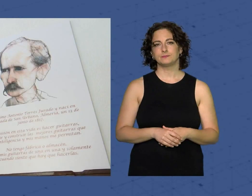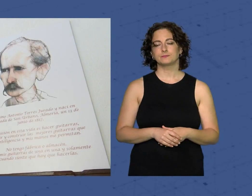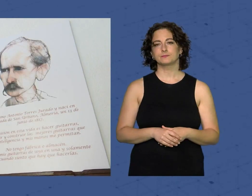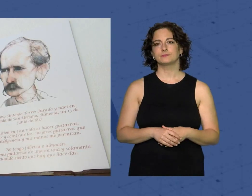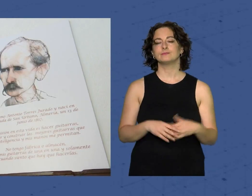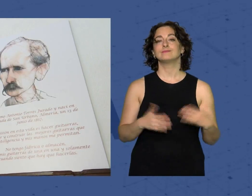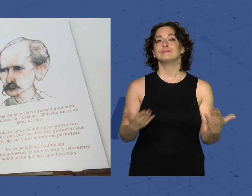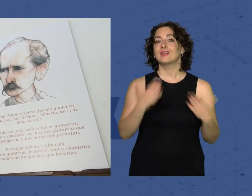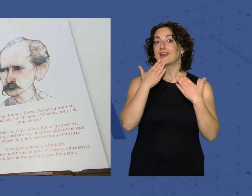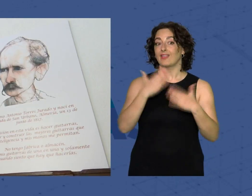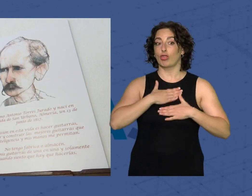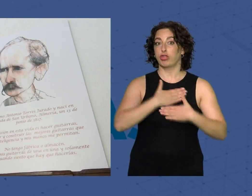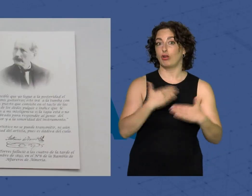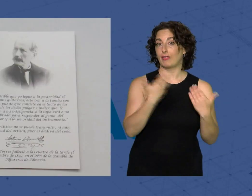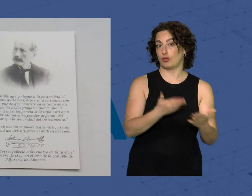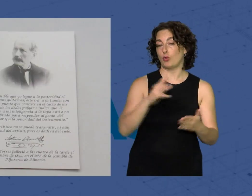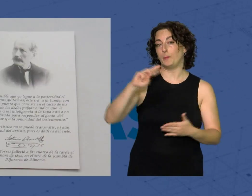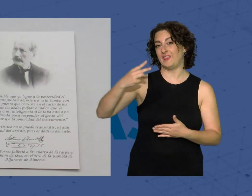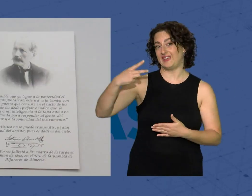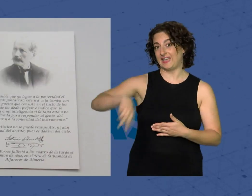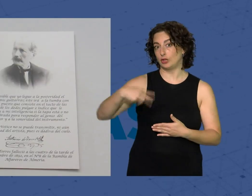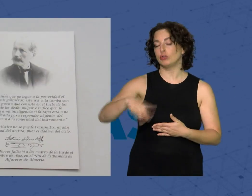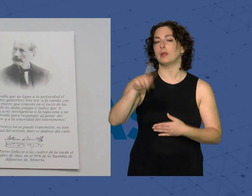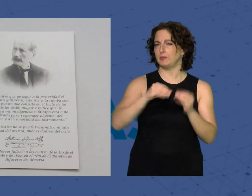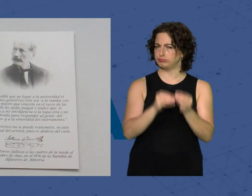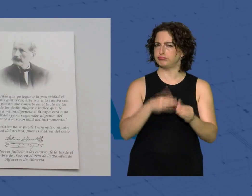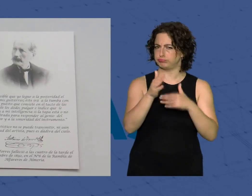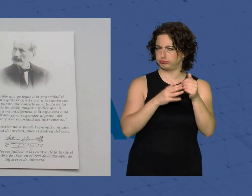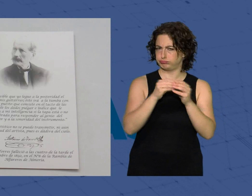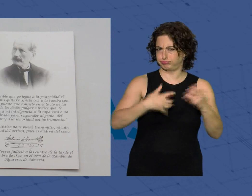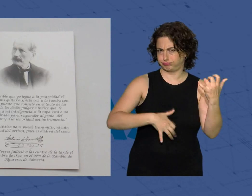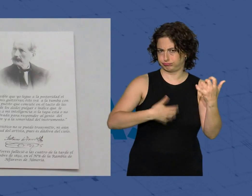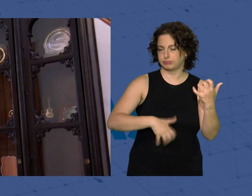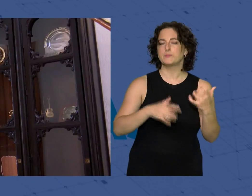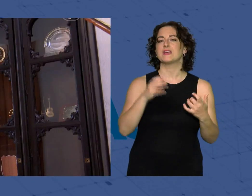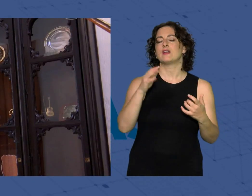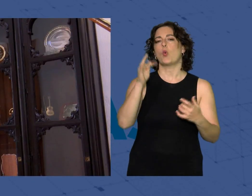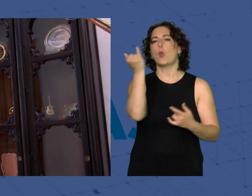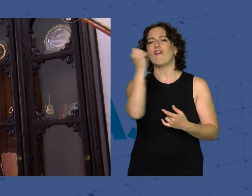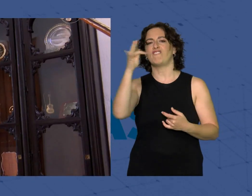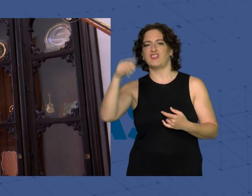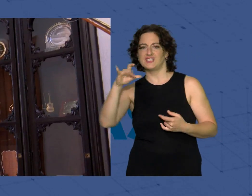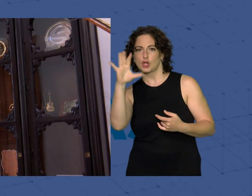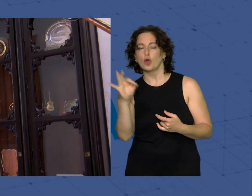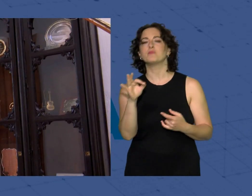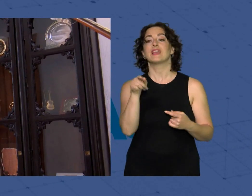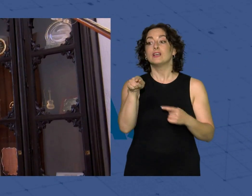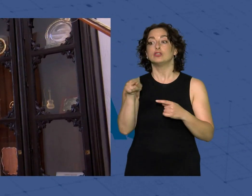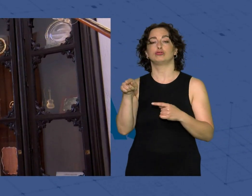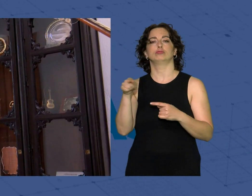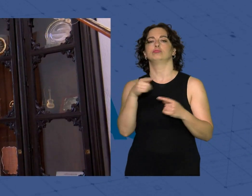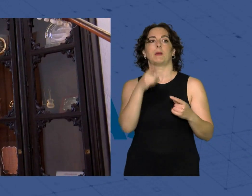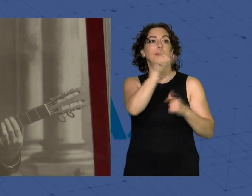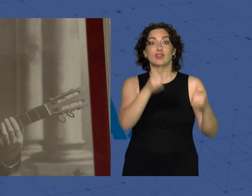Gracias a la donación de su vicnieto, el también luthier, Juan Francisco Salvador Jiménez, esta casa es santuario y visita obligada de los